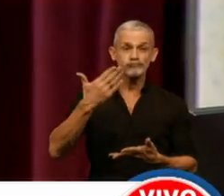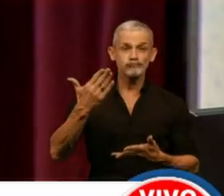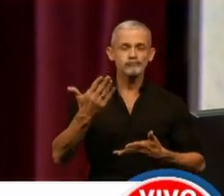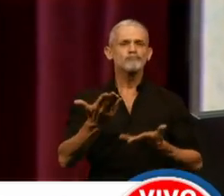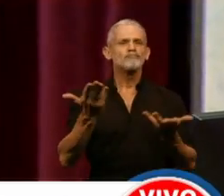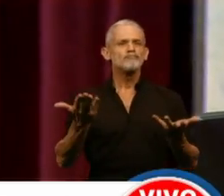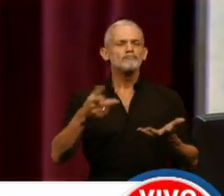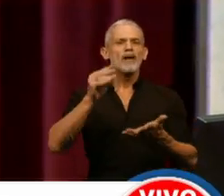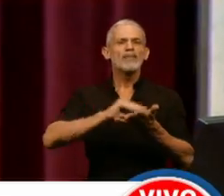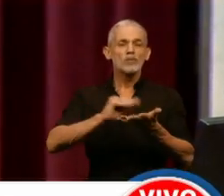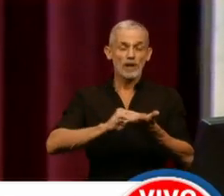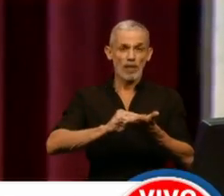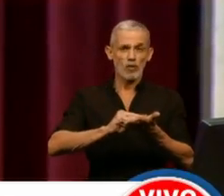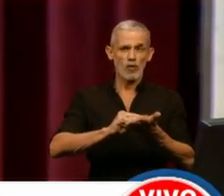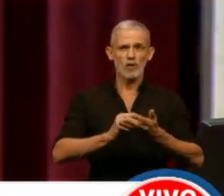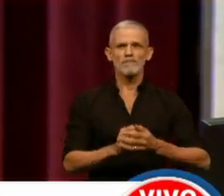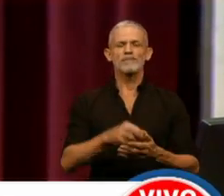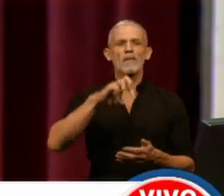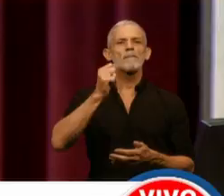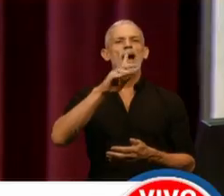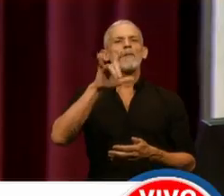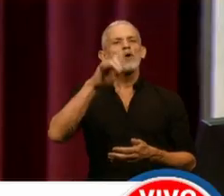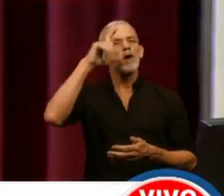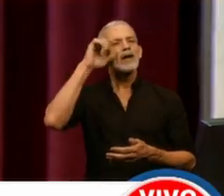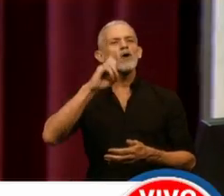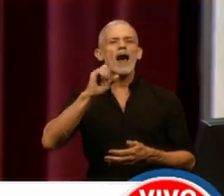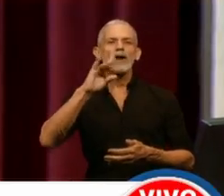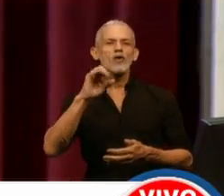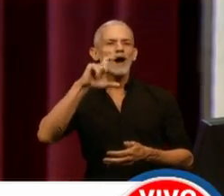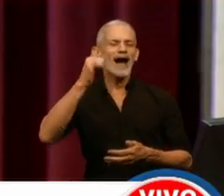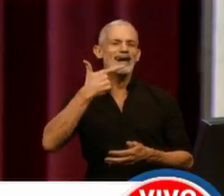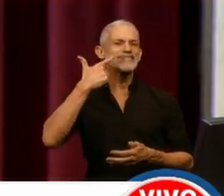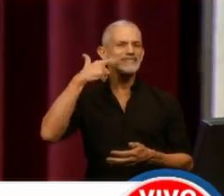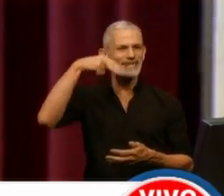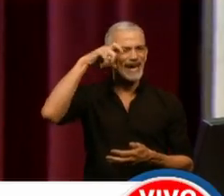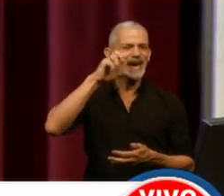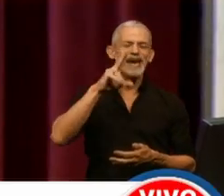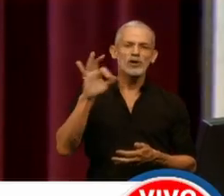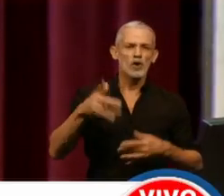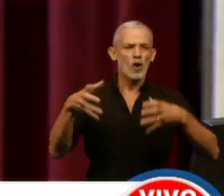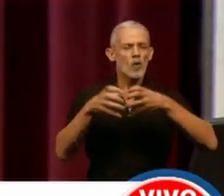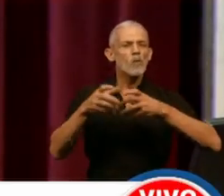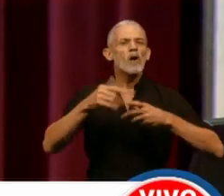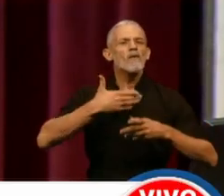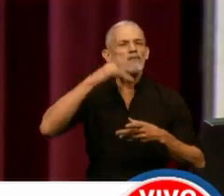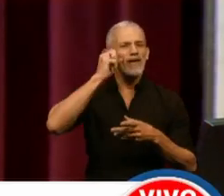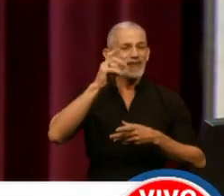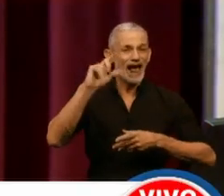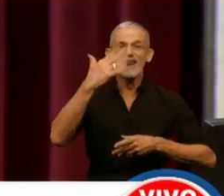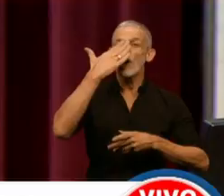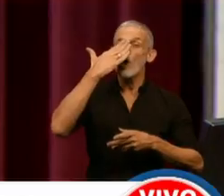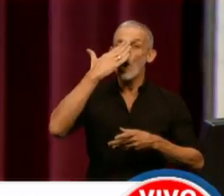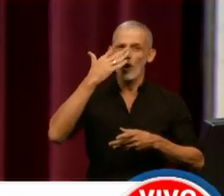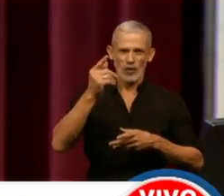tiene la palabra el diputado paulo leonardo cassinerio interbloque federal bloque córdoba